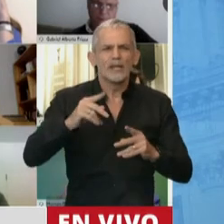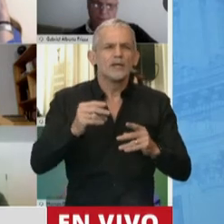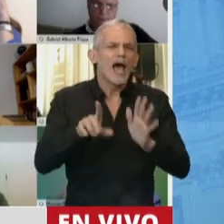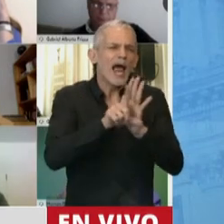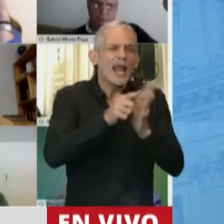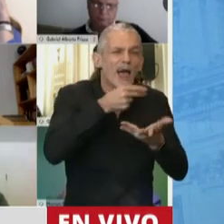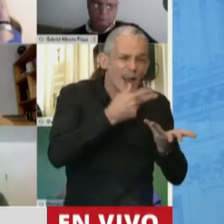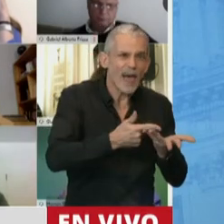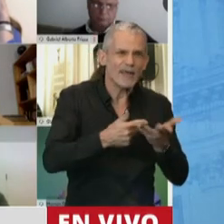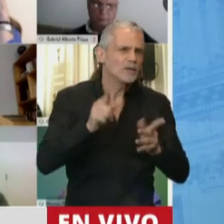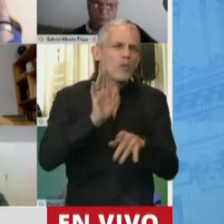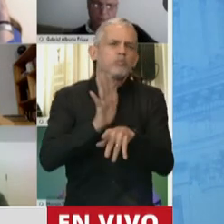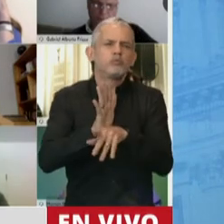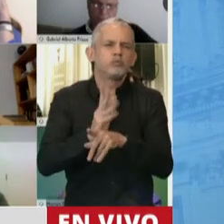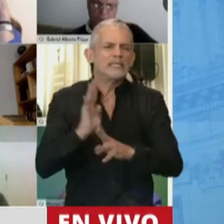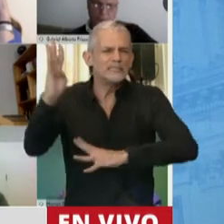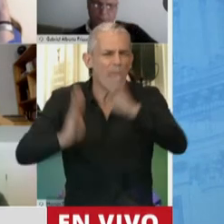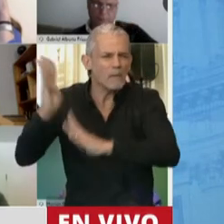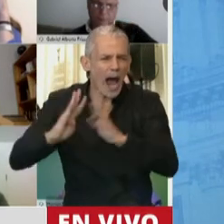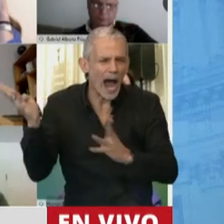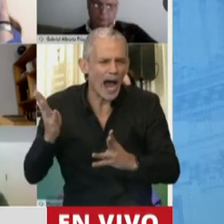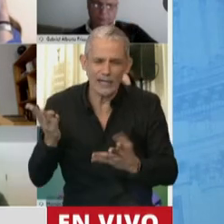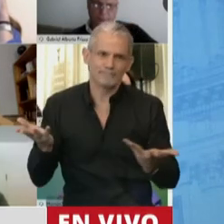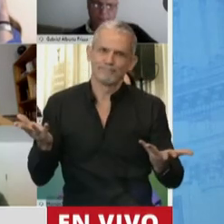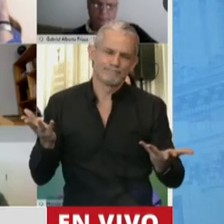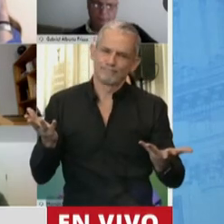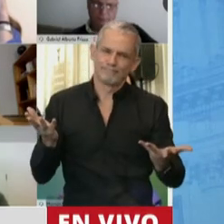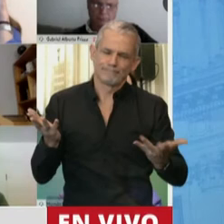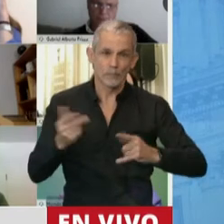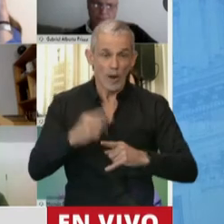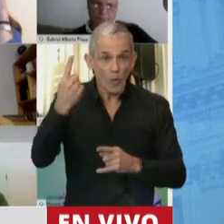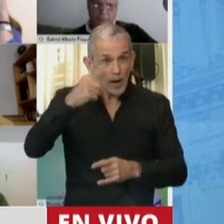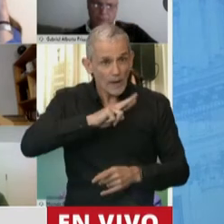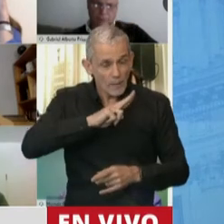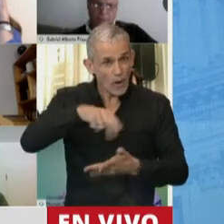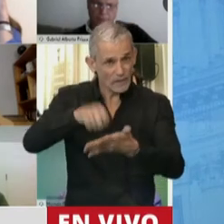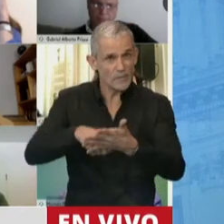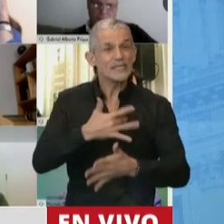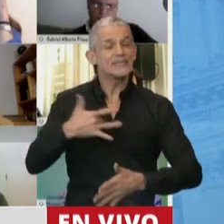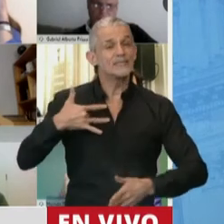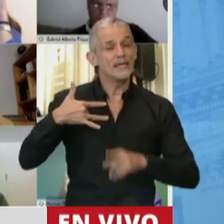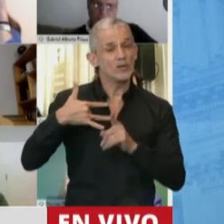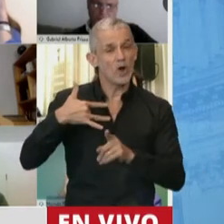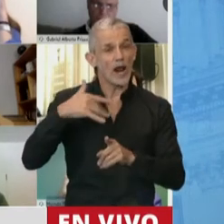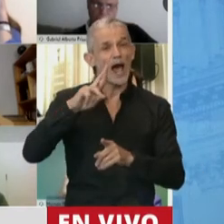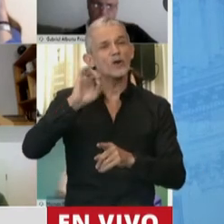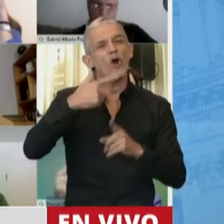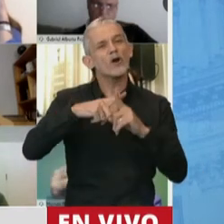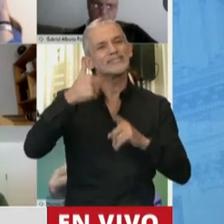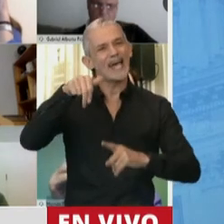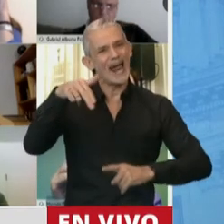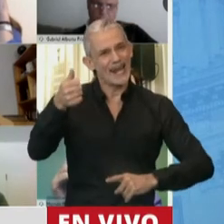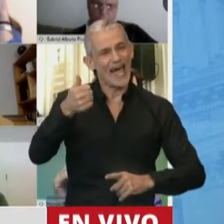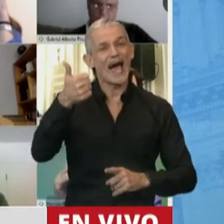el capitalismo salvaje. Y esto lo digo porque una de las firmantes es la señora Roxana